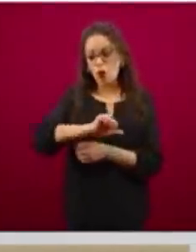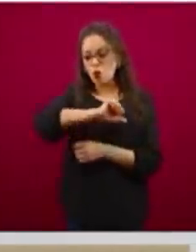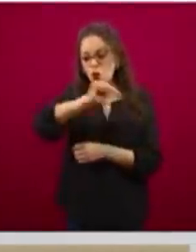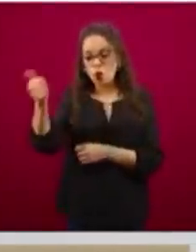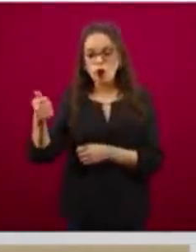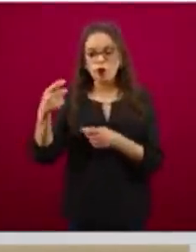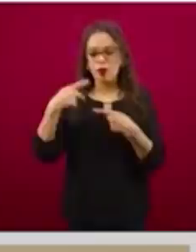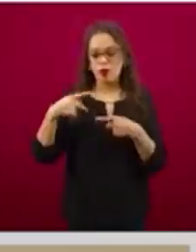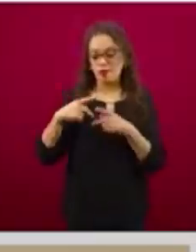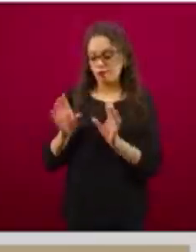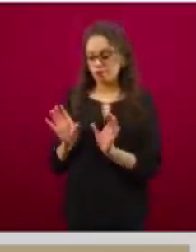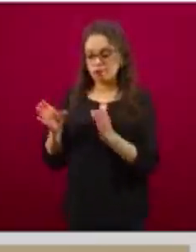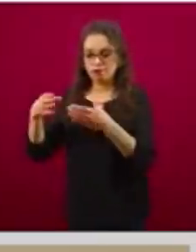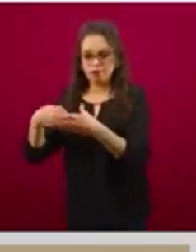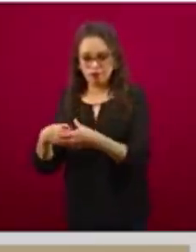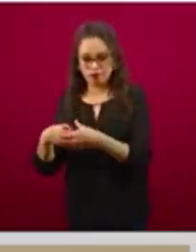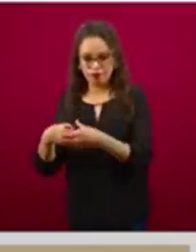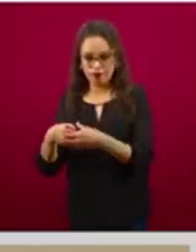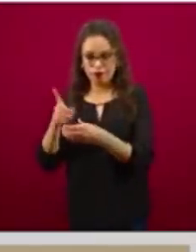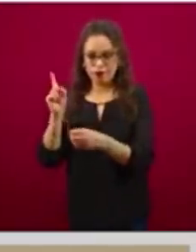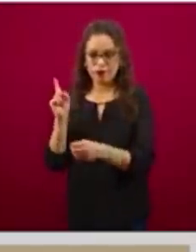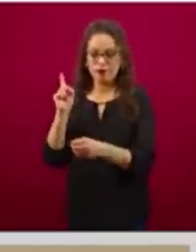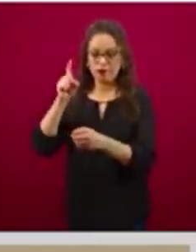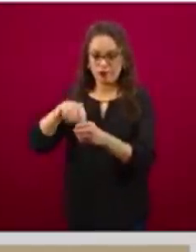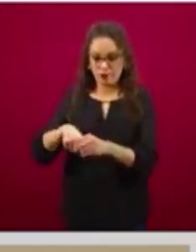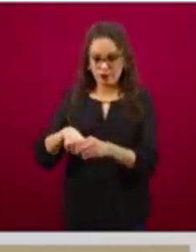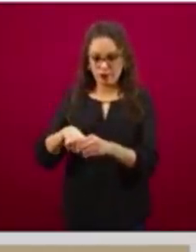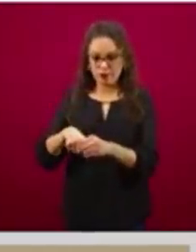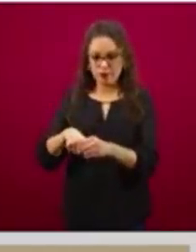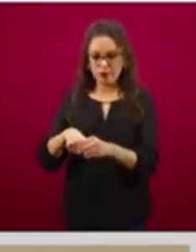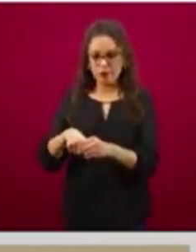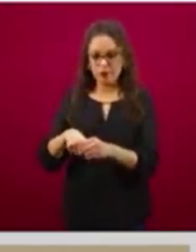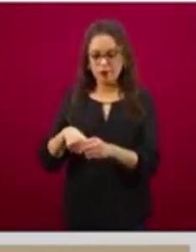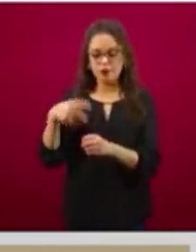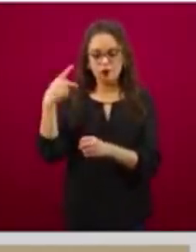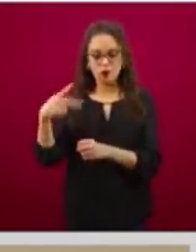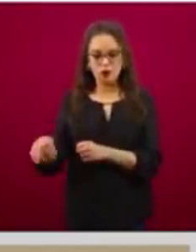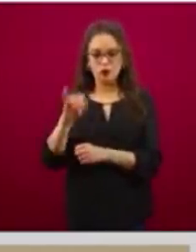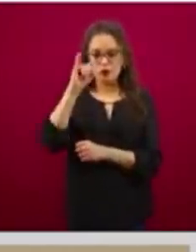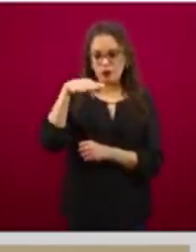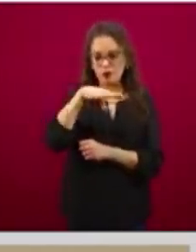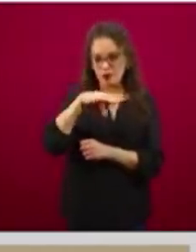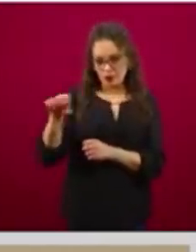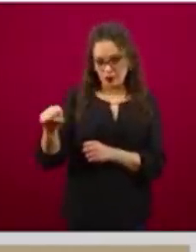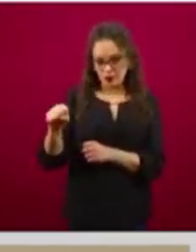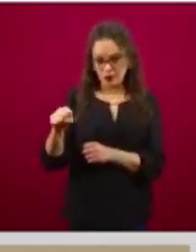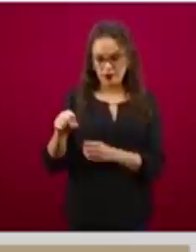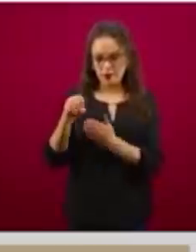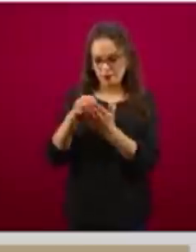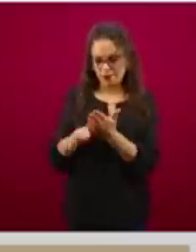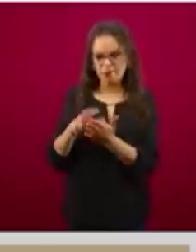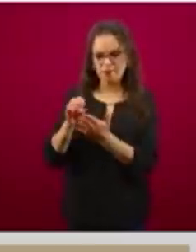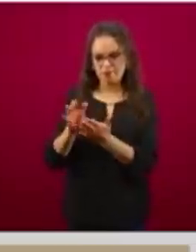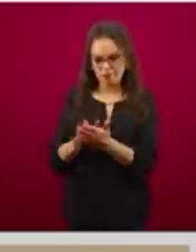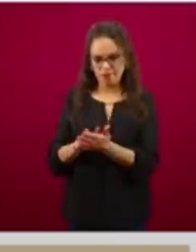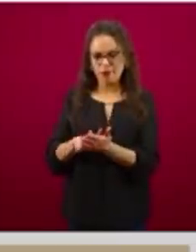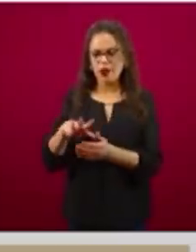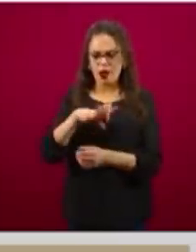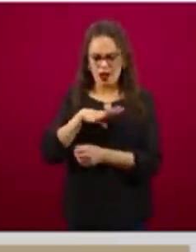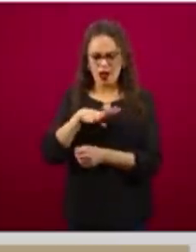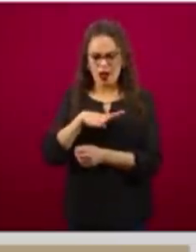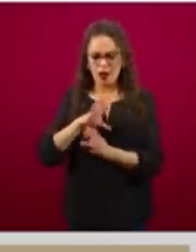independientes que están registrados en las plataformas en los el instituto mexicano del seguro social en ese sentido serían